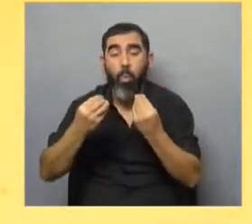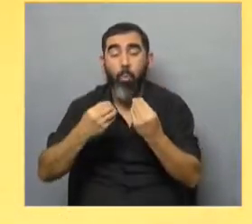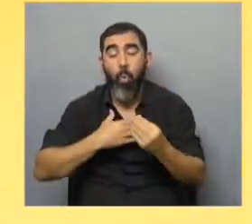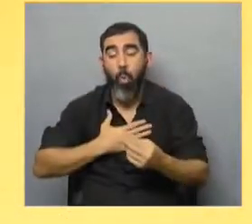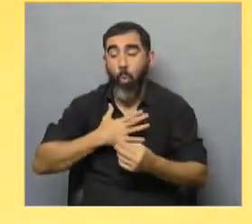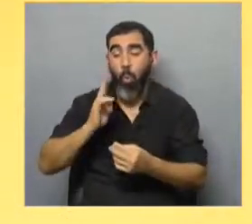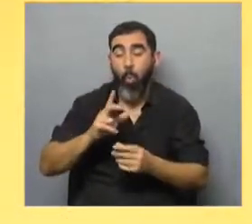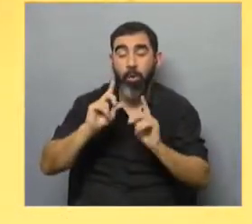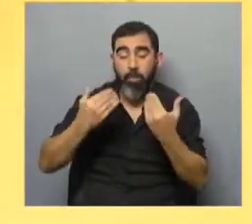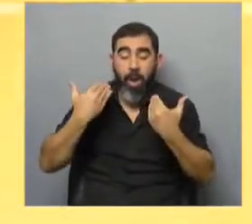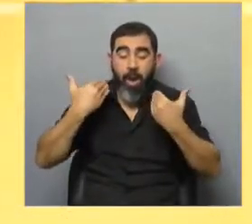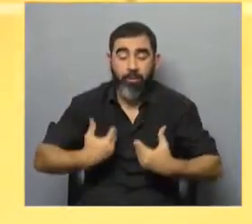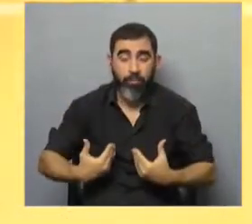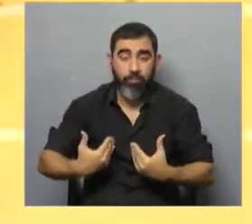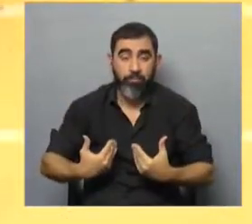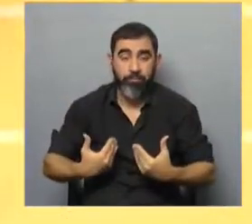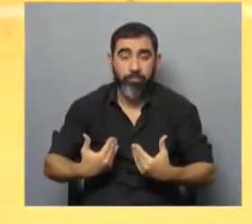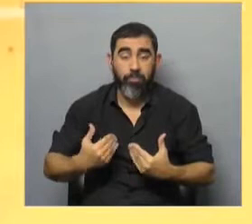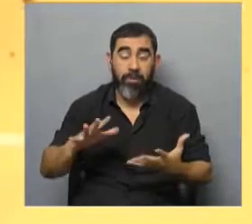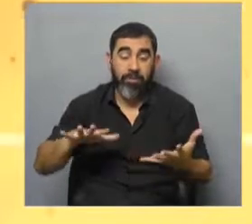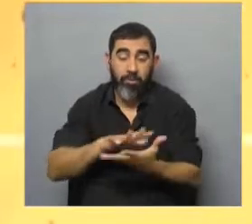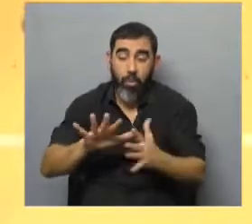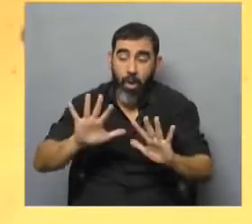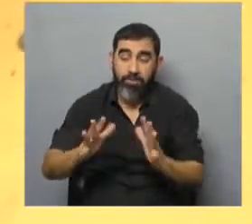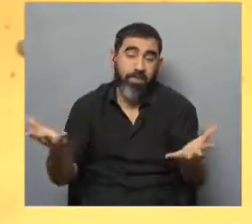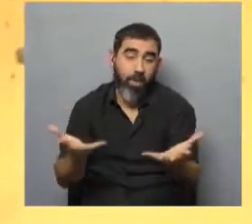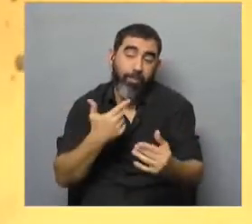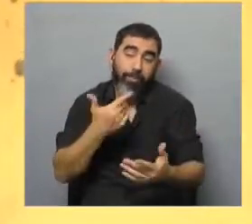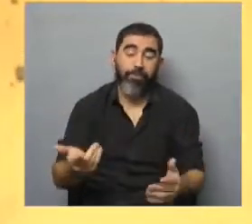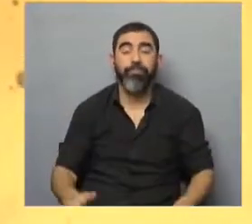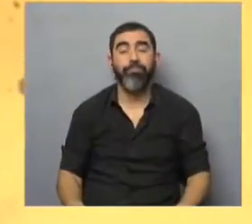humanidad para que estas cosas lleguen a la situación que estamos hoy, por ejemplo.